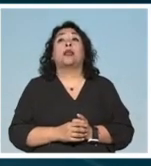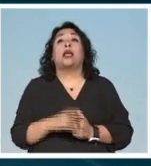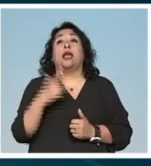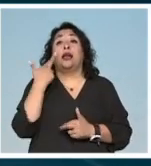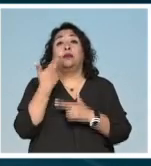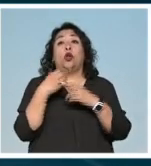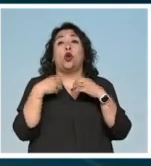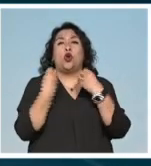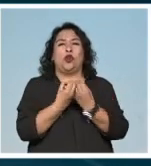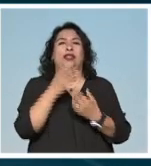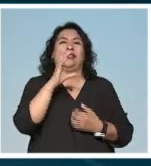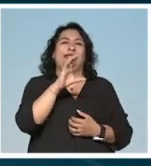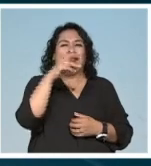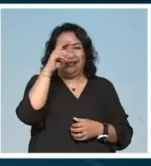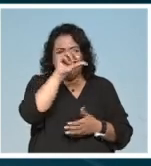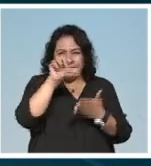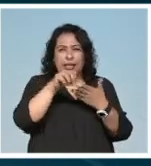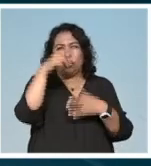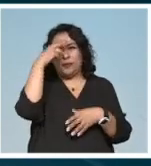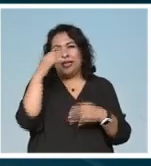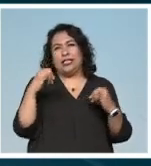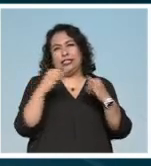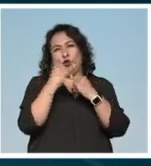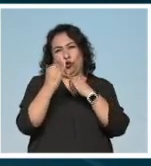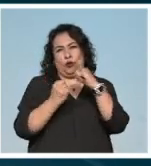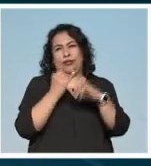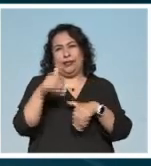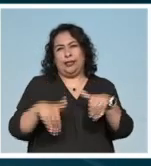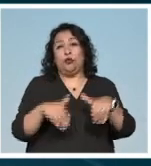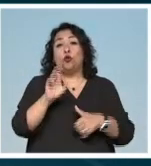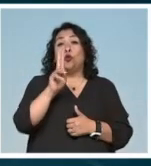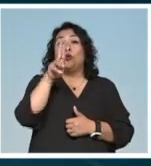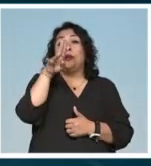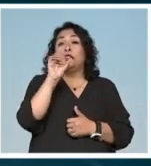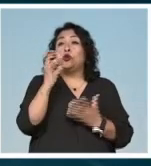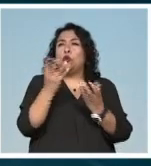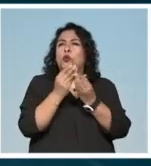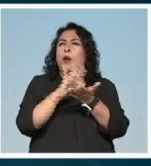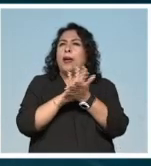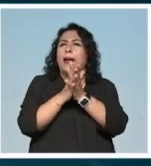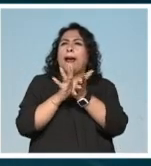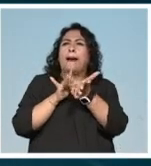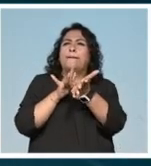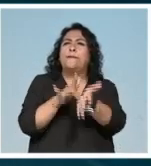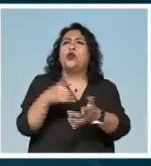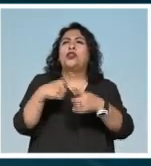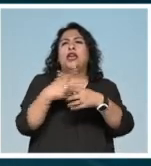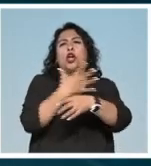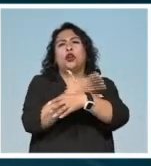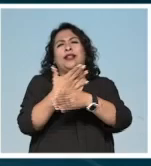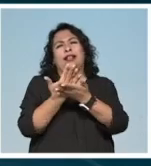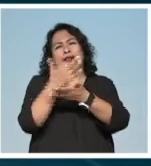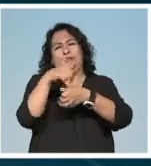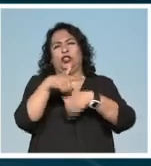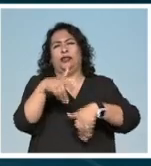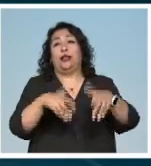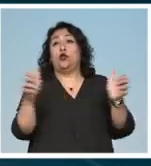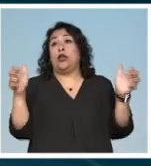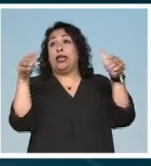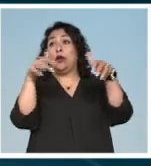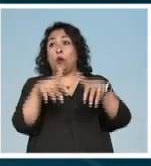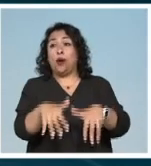Organizado por el Centro Mexicano del Instituto Internacional de Teatro de la UNESCO, con la complicidad de la Coordinación Nacional de Teatro, el